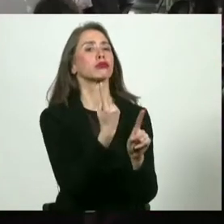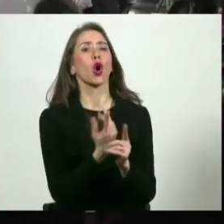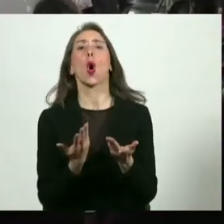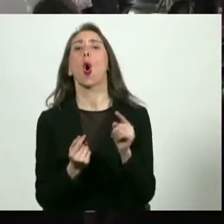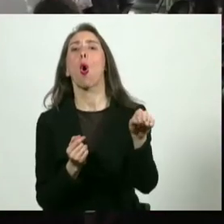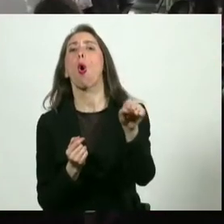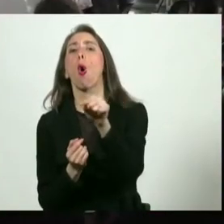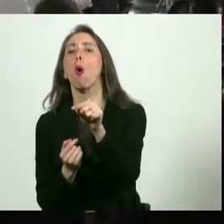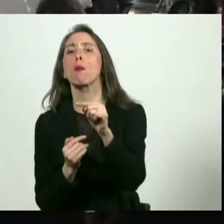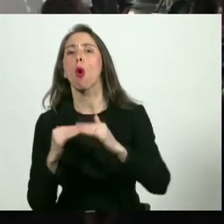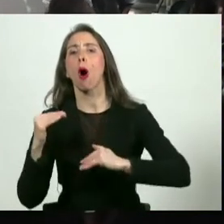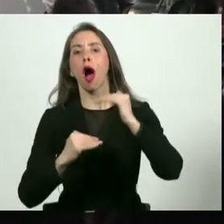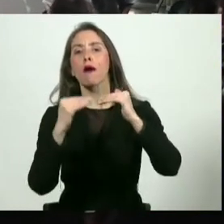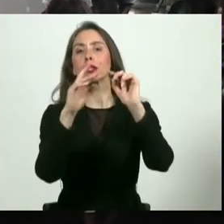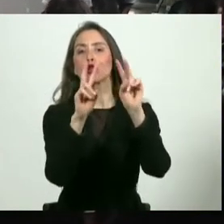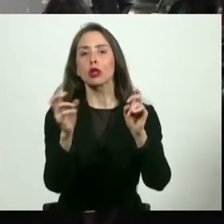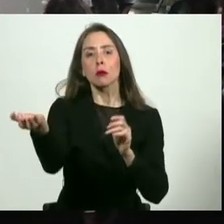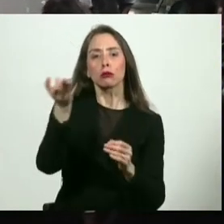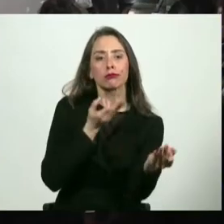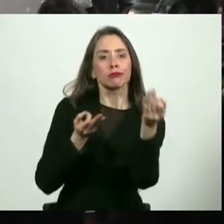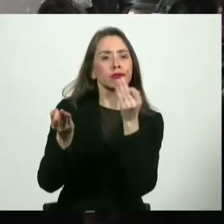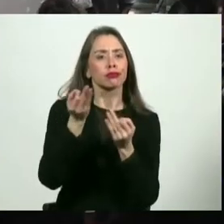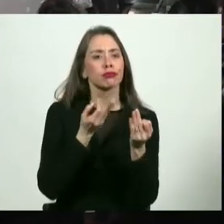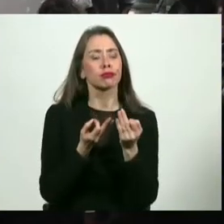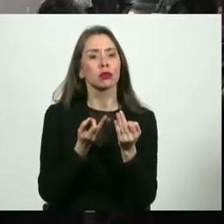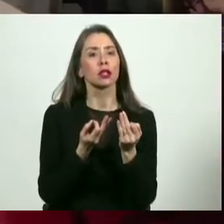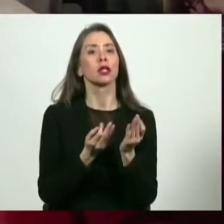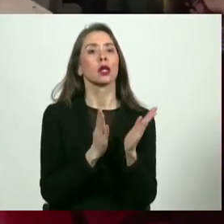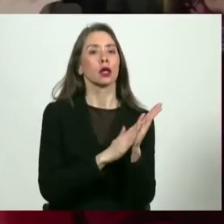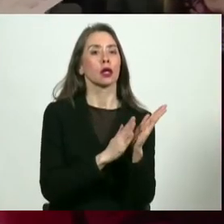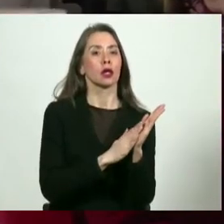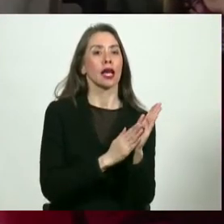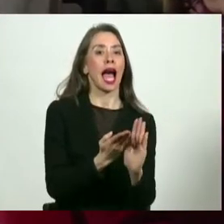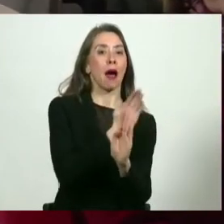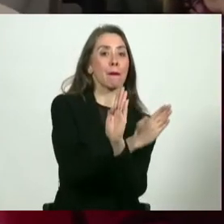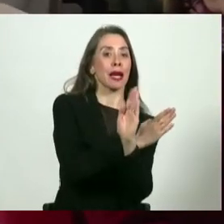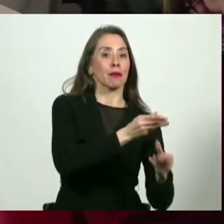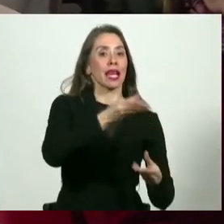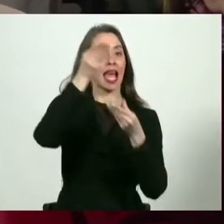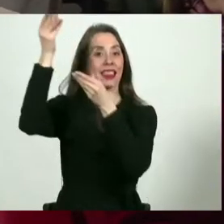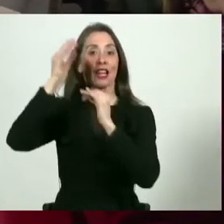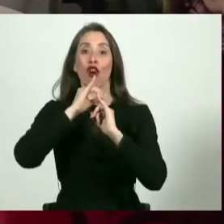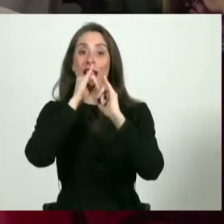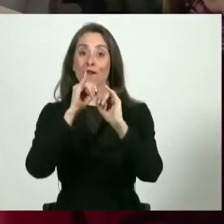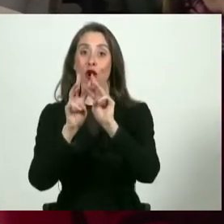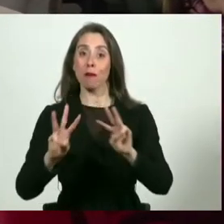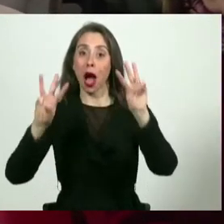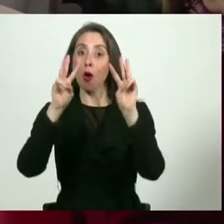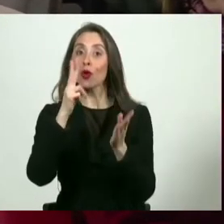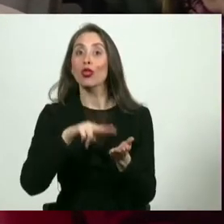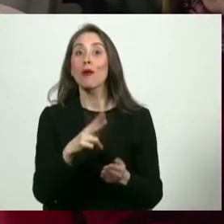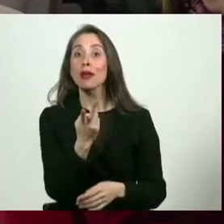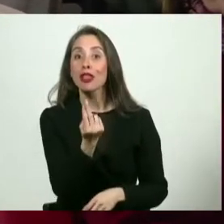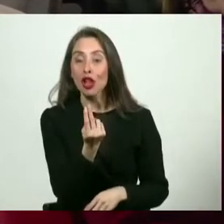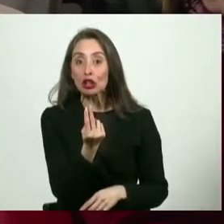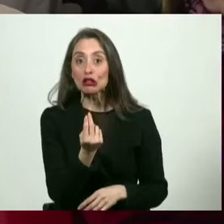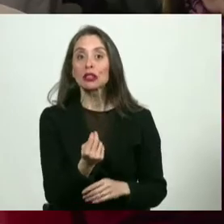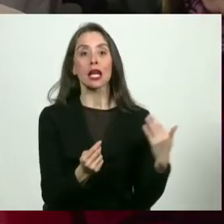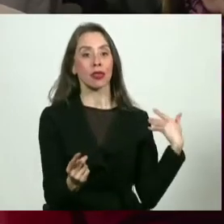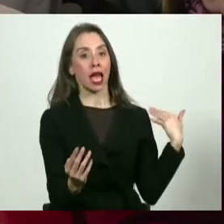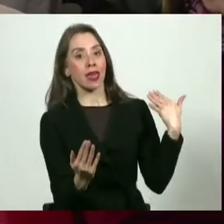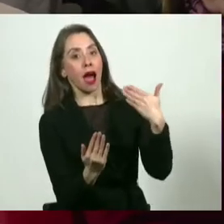habían avanzado en la temática desde la remisión del informe preliminar, el año 2012.